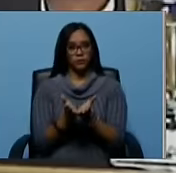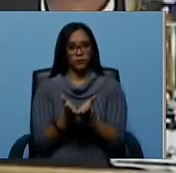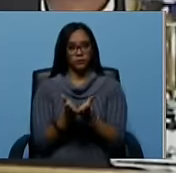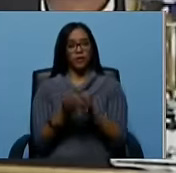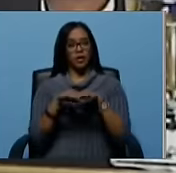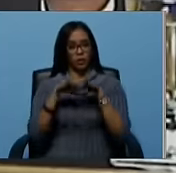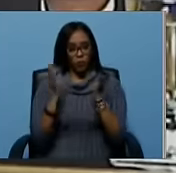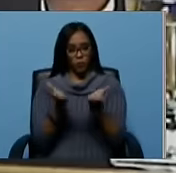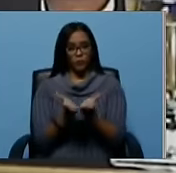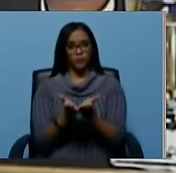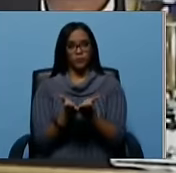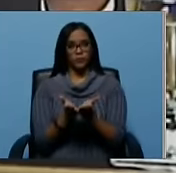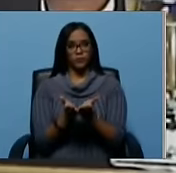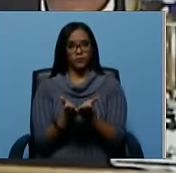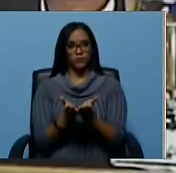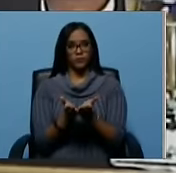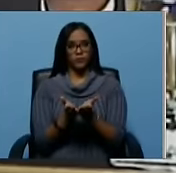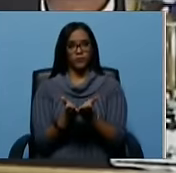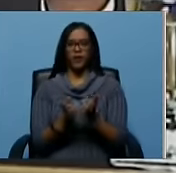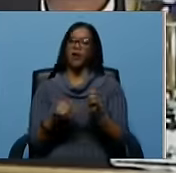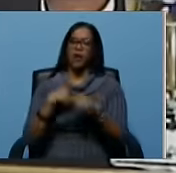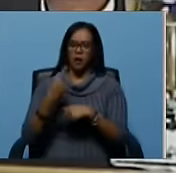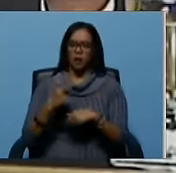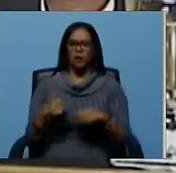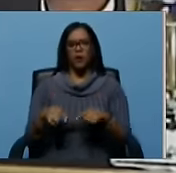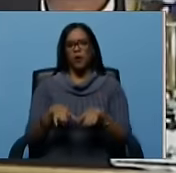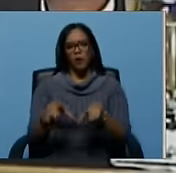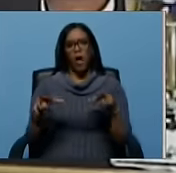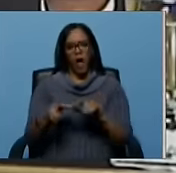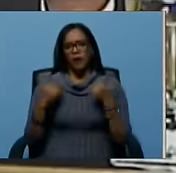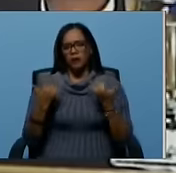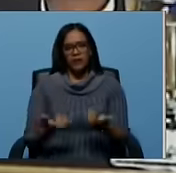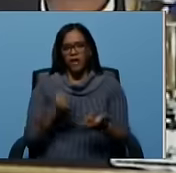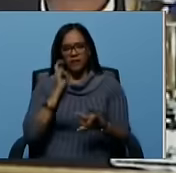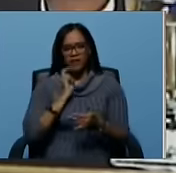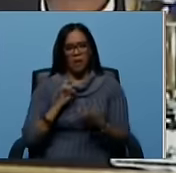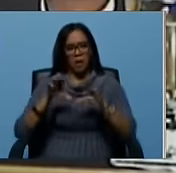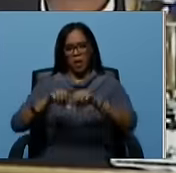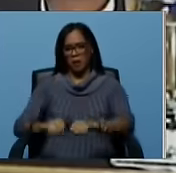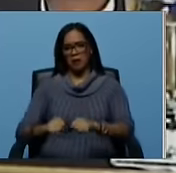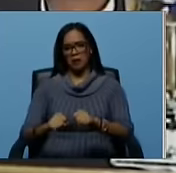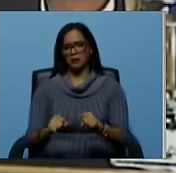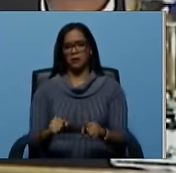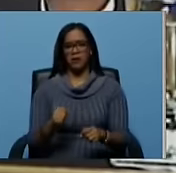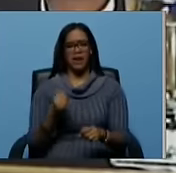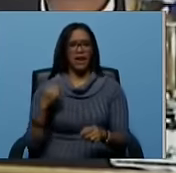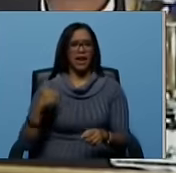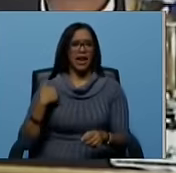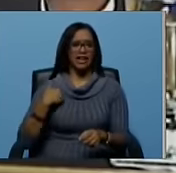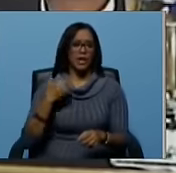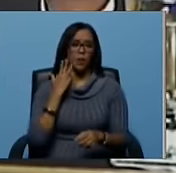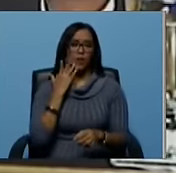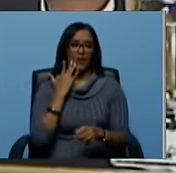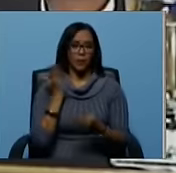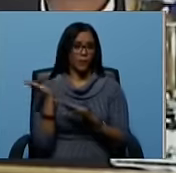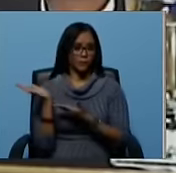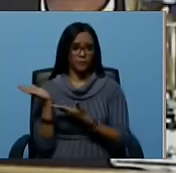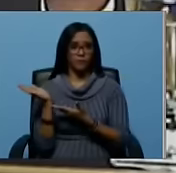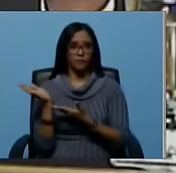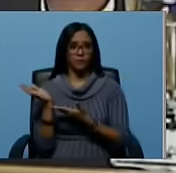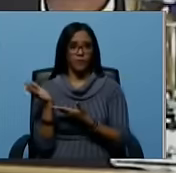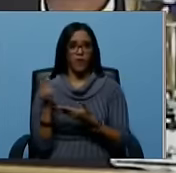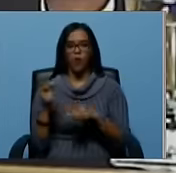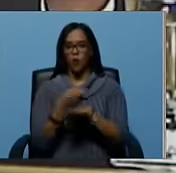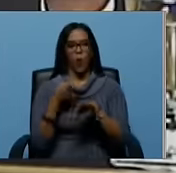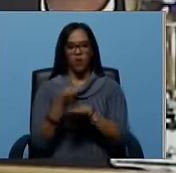mundo. En otros lugares ya el fascismo está instalado, en Argentina, por ejemplo, instalado con un